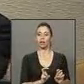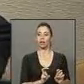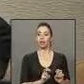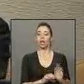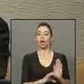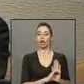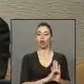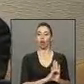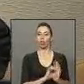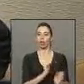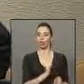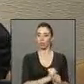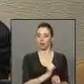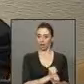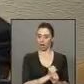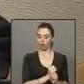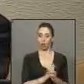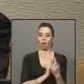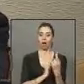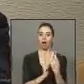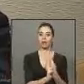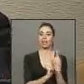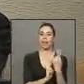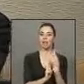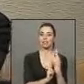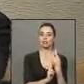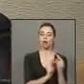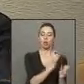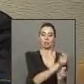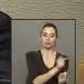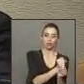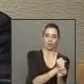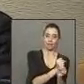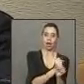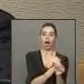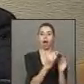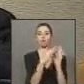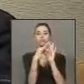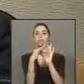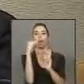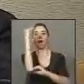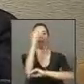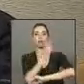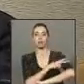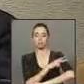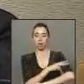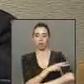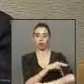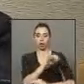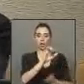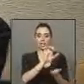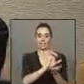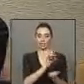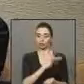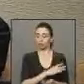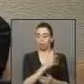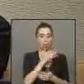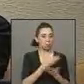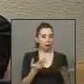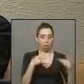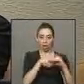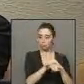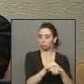código del trabajo y las relaciones entre trabajadores y empleadores, nuestro Estado está prácticamente ausente.